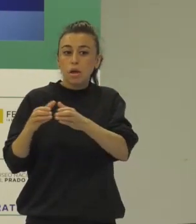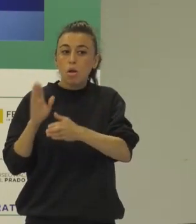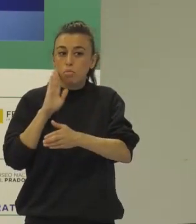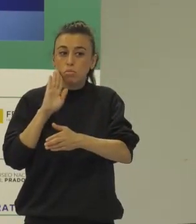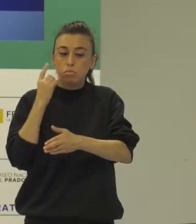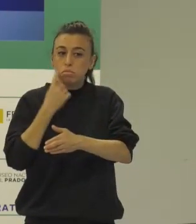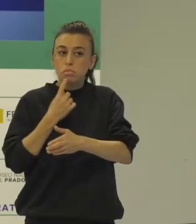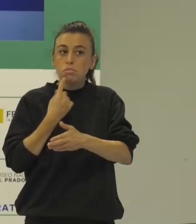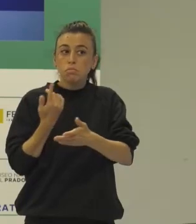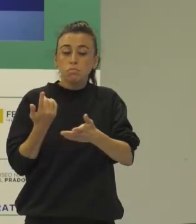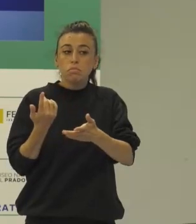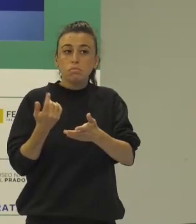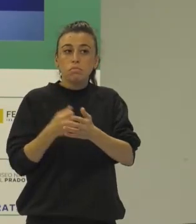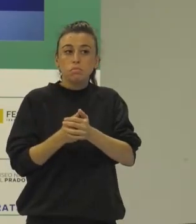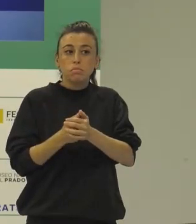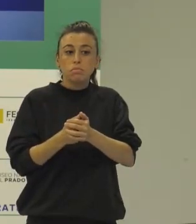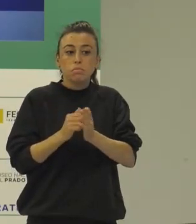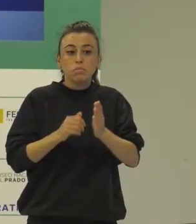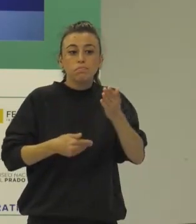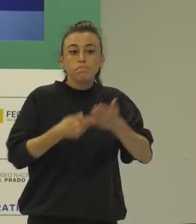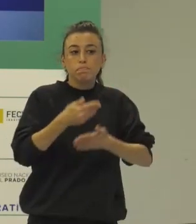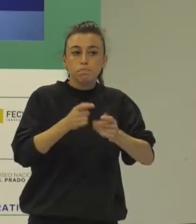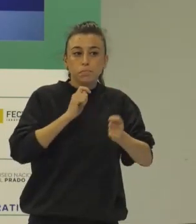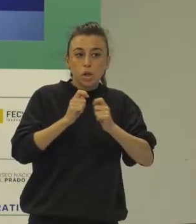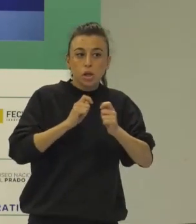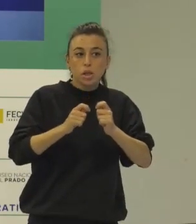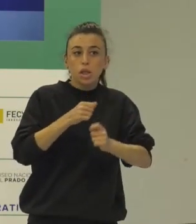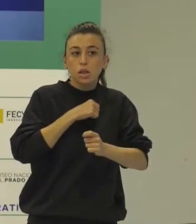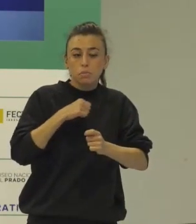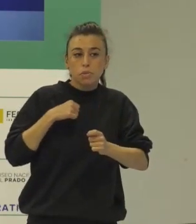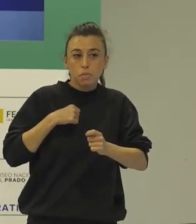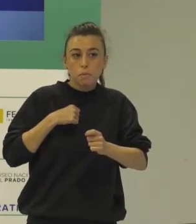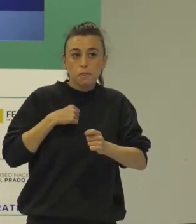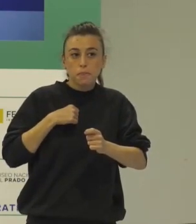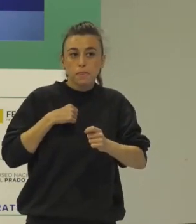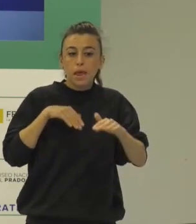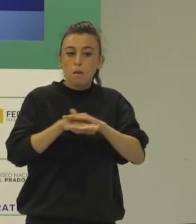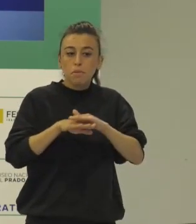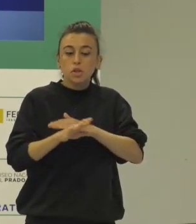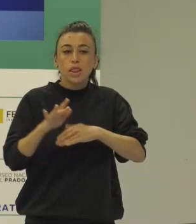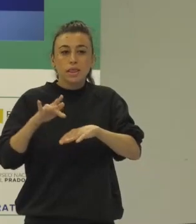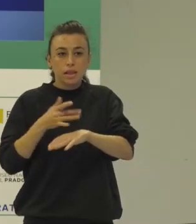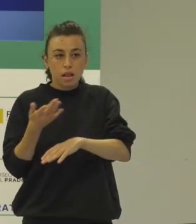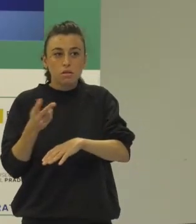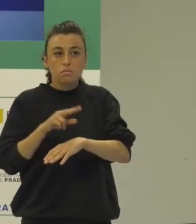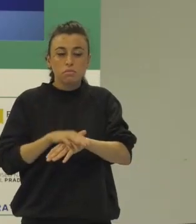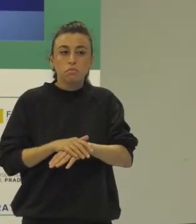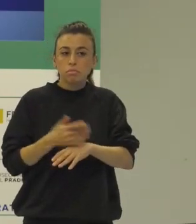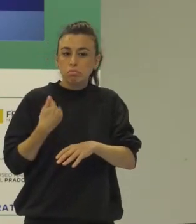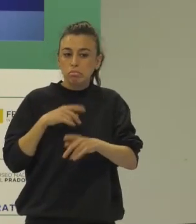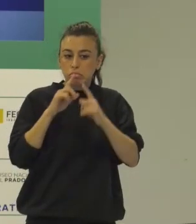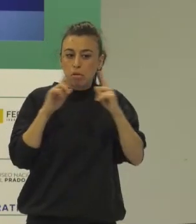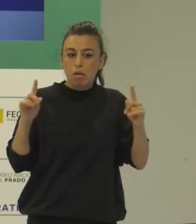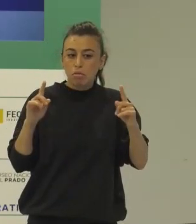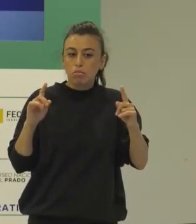periodistas, para los medios independientes, impresos y digitales, pues ya por lo menos en lo que va del año tenemos más